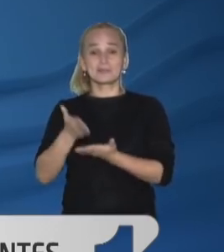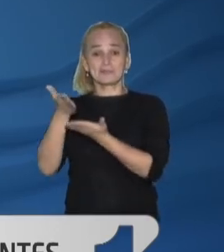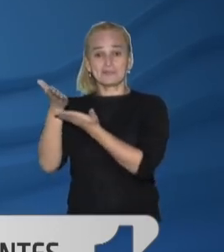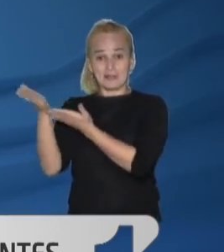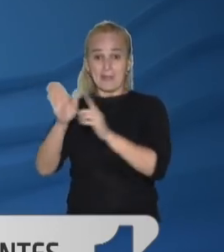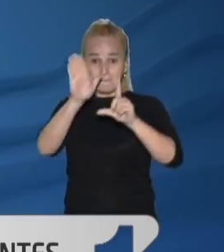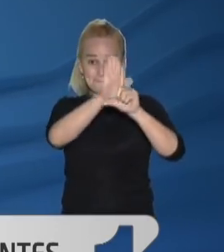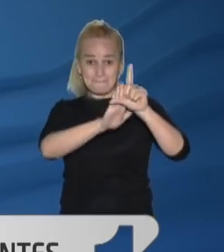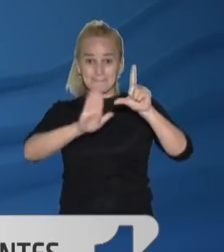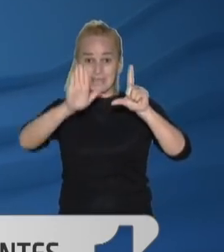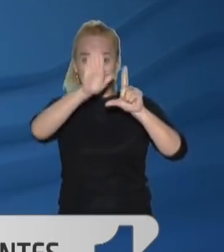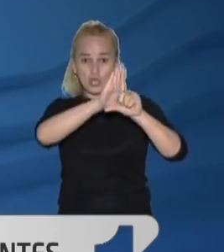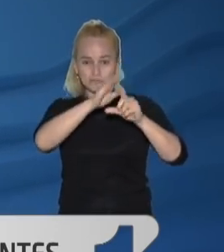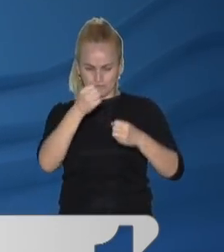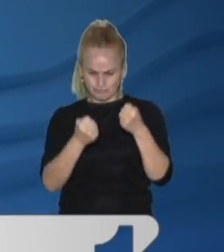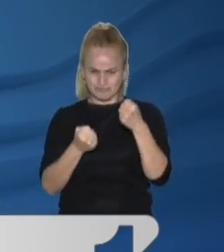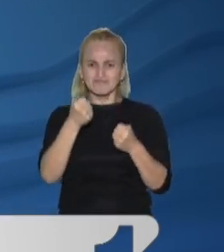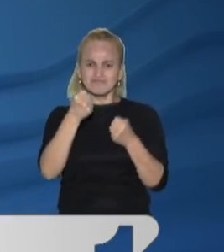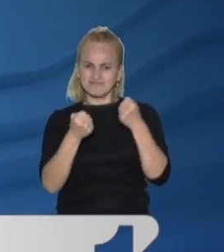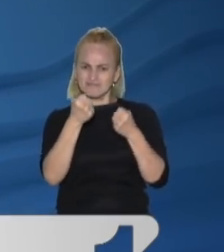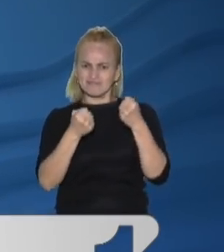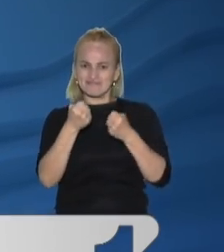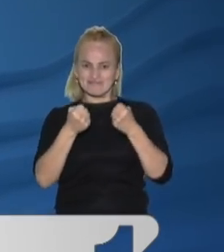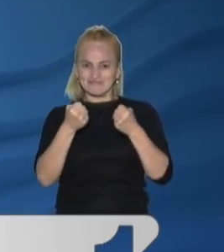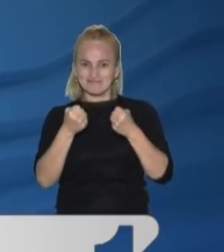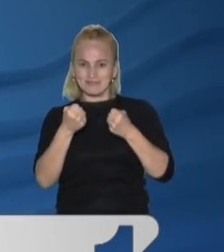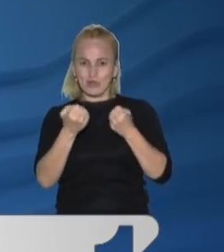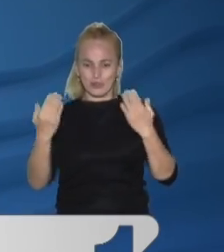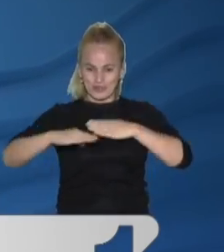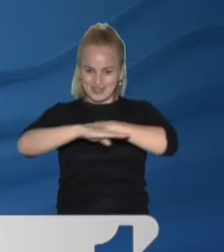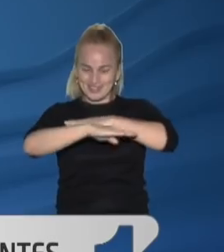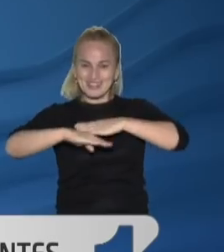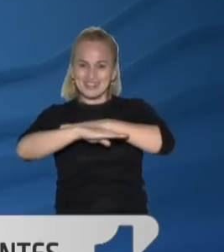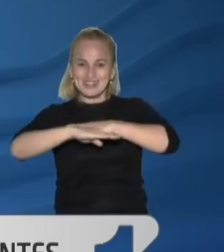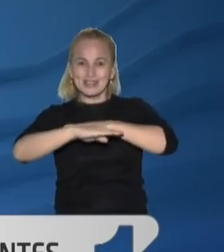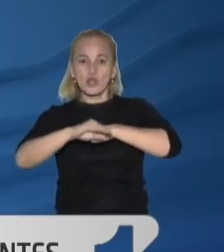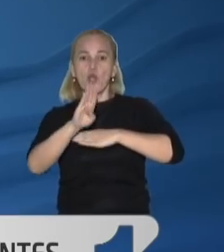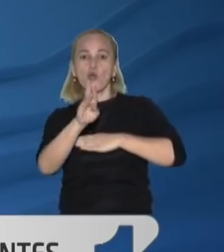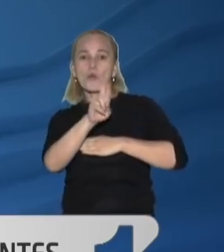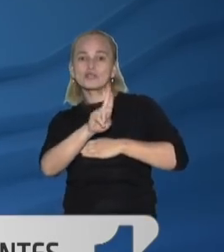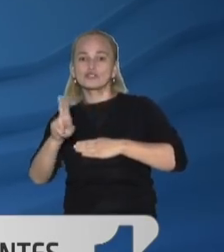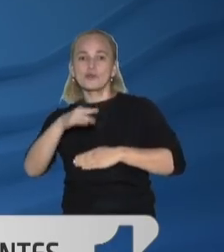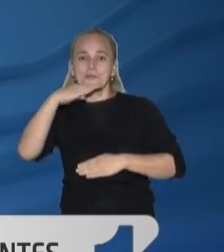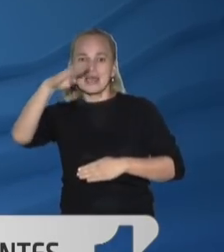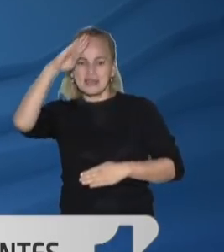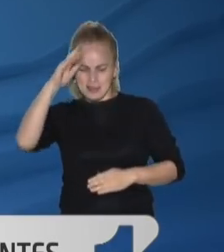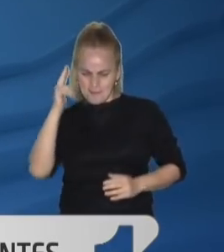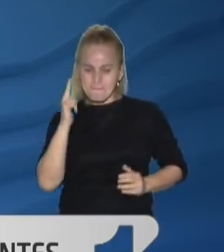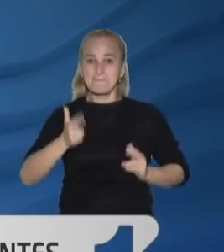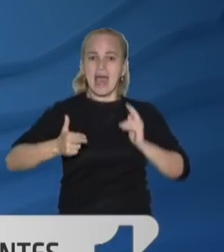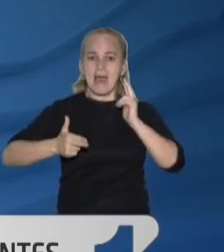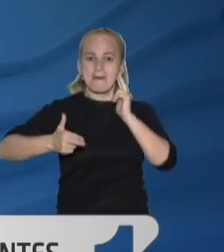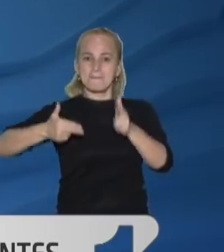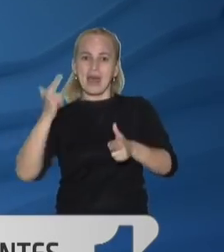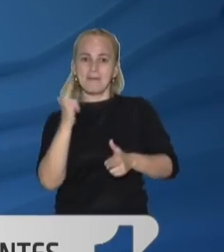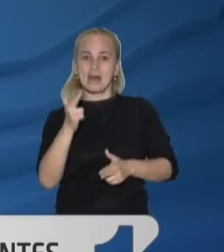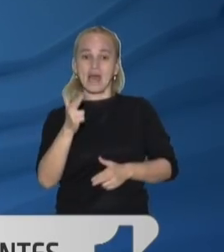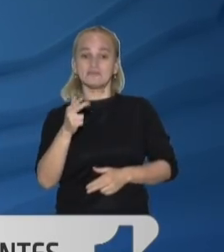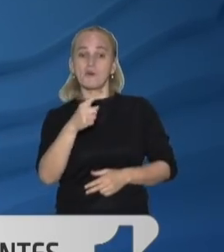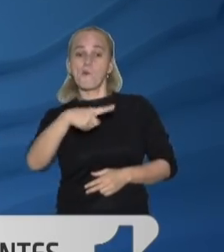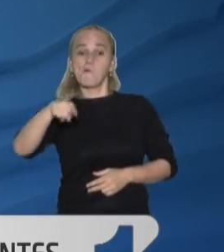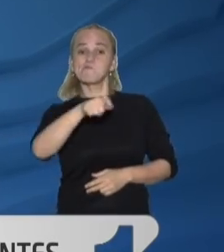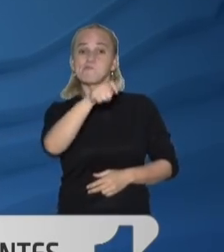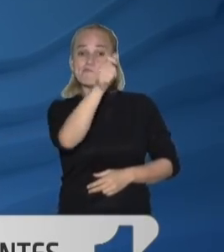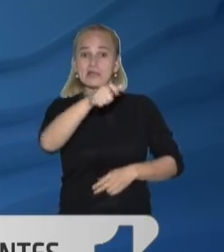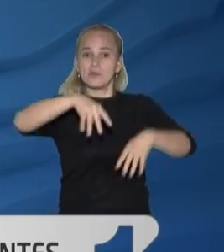Este fue el momento en el que un conductor de una camioneta que se movilizaba por la 4 Sur de Medellín realizó varios disparos contra un grupo de manifestantes